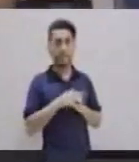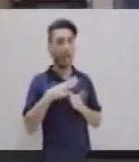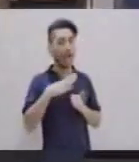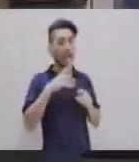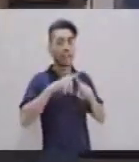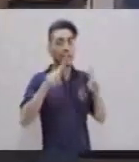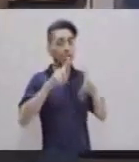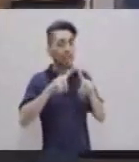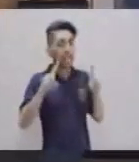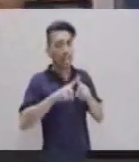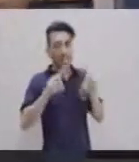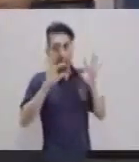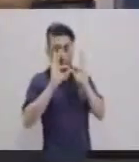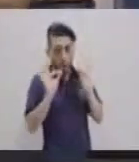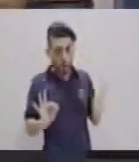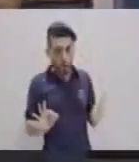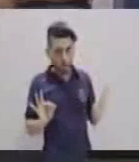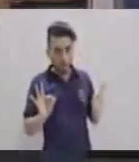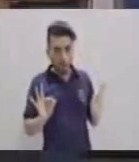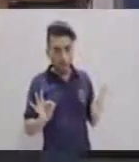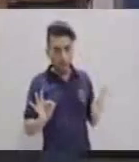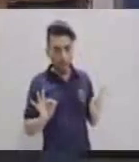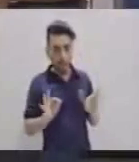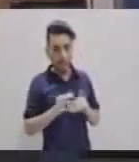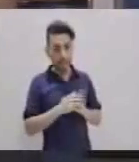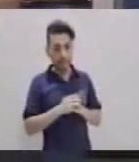Hay varias formas de determinar la asíntota